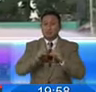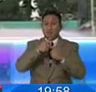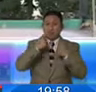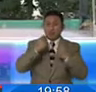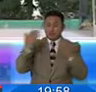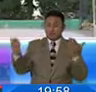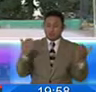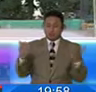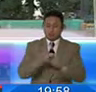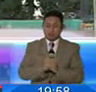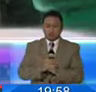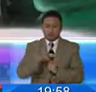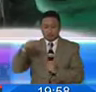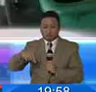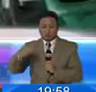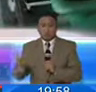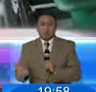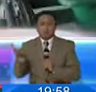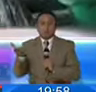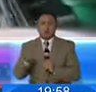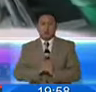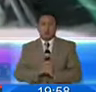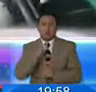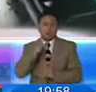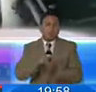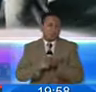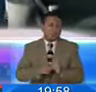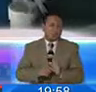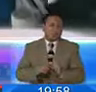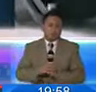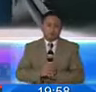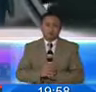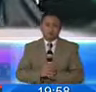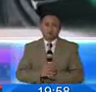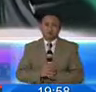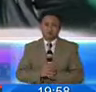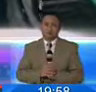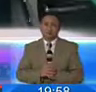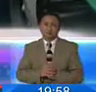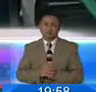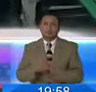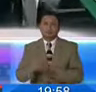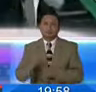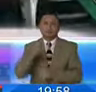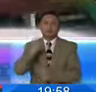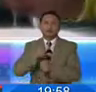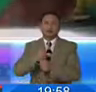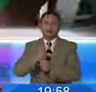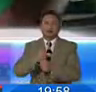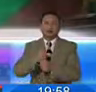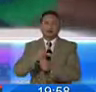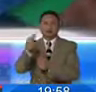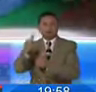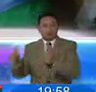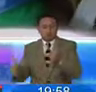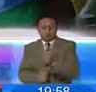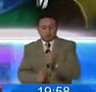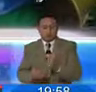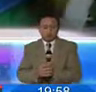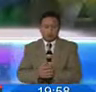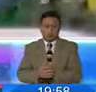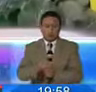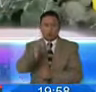vemos un incremento, y básicamente, si mencionamos cifras, es decir, que el subempleo pasó el año anterior